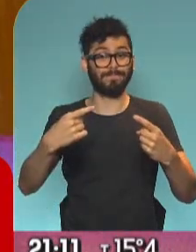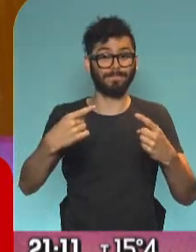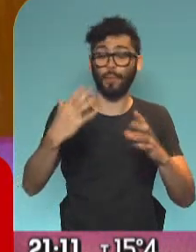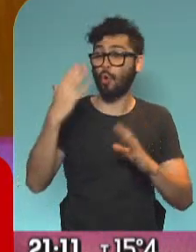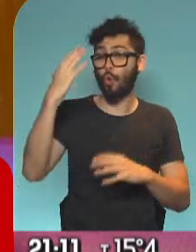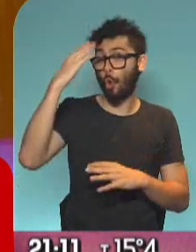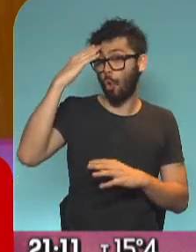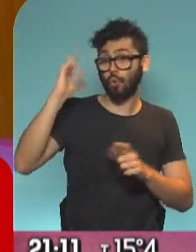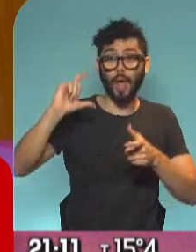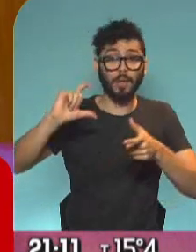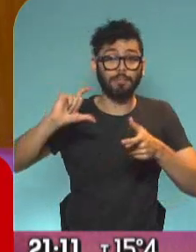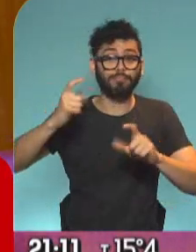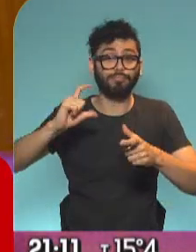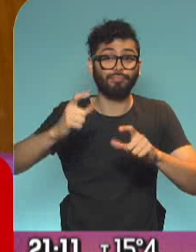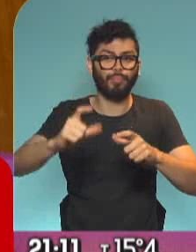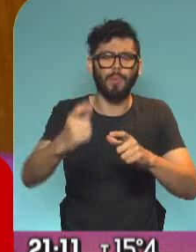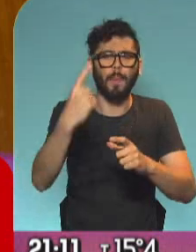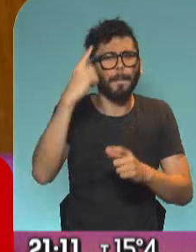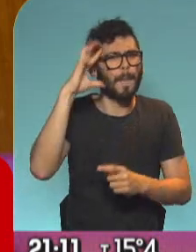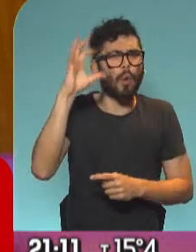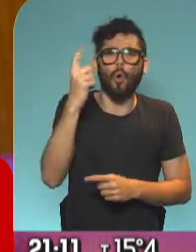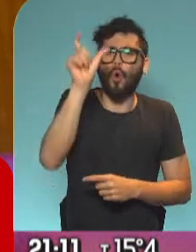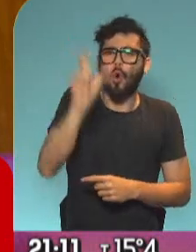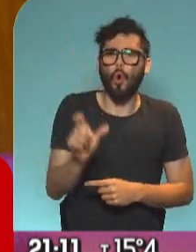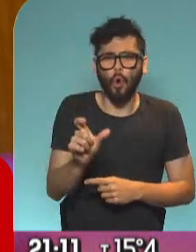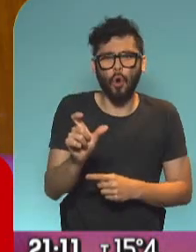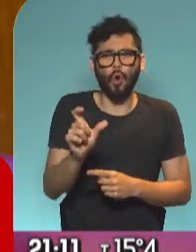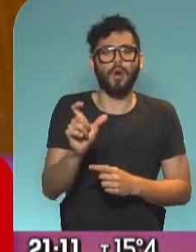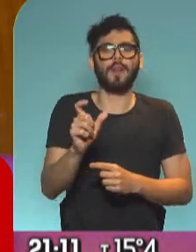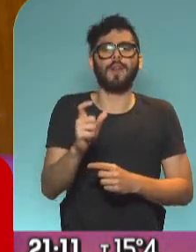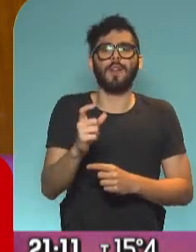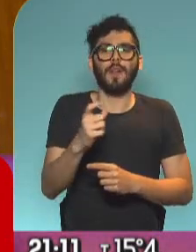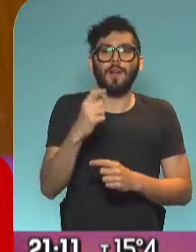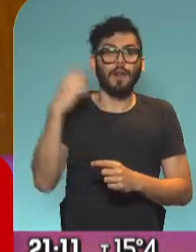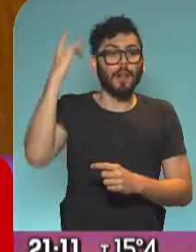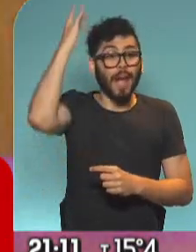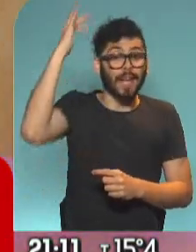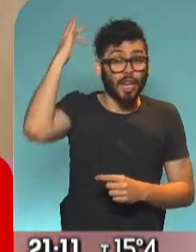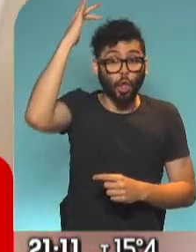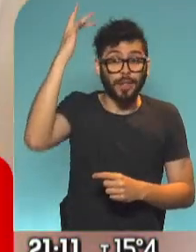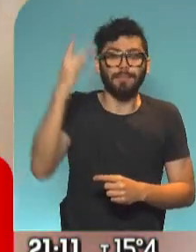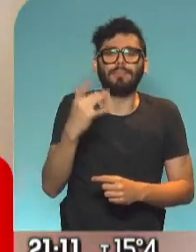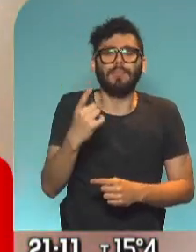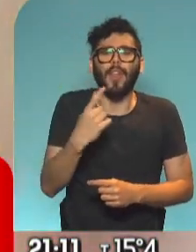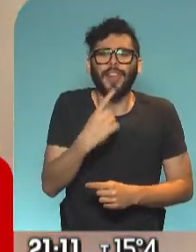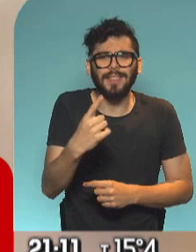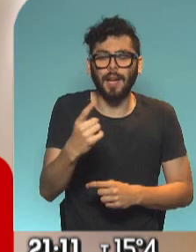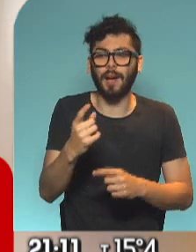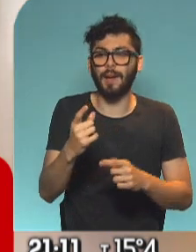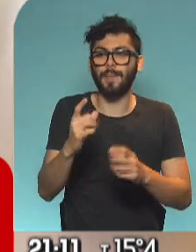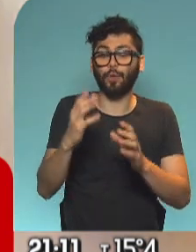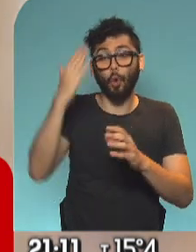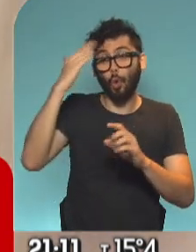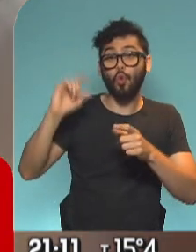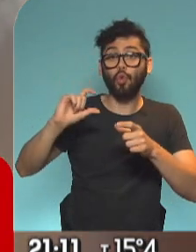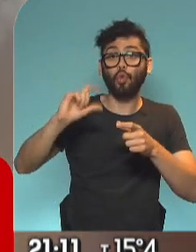culturales, yo recuerdo un jesuita que decía, los cambios culturales son como un río